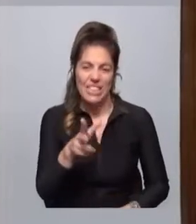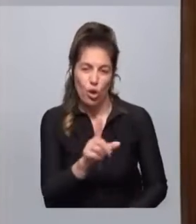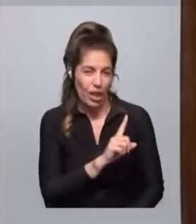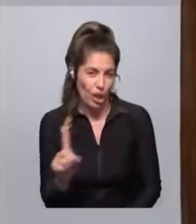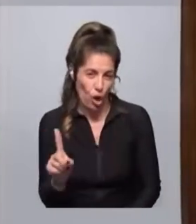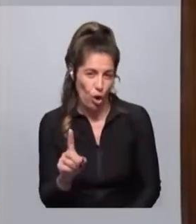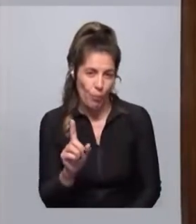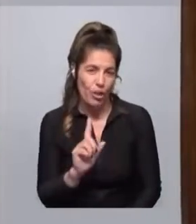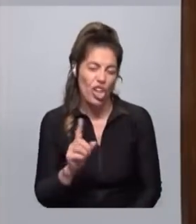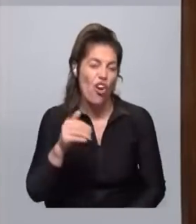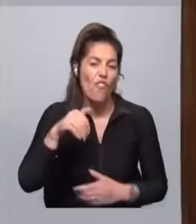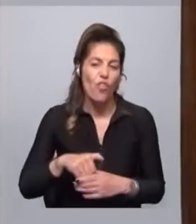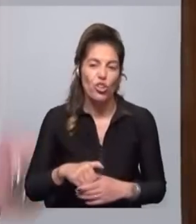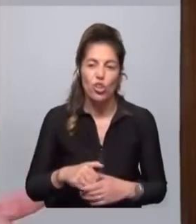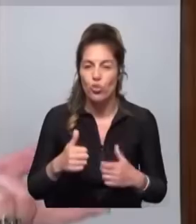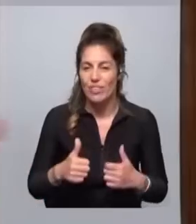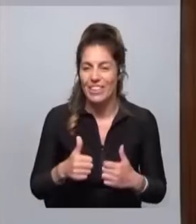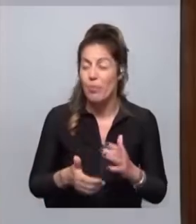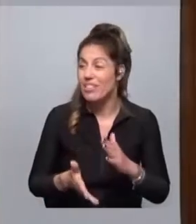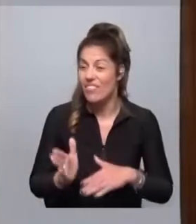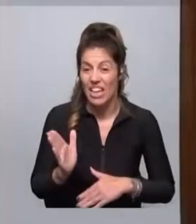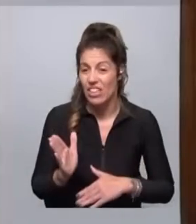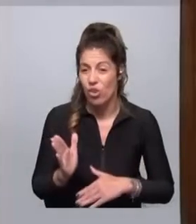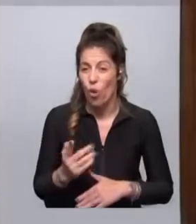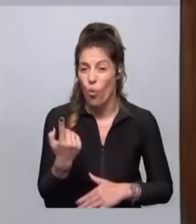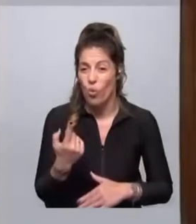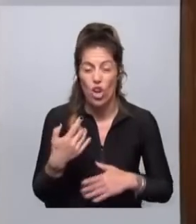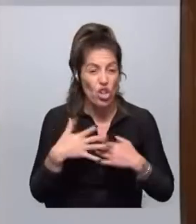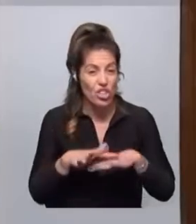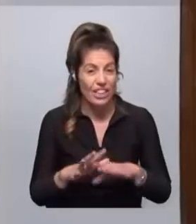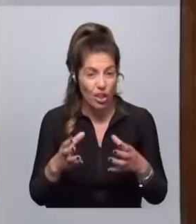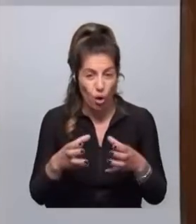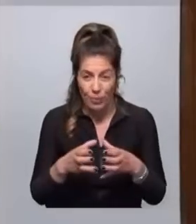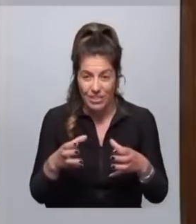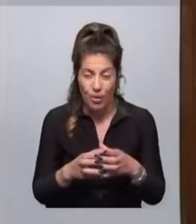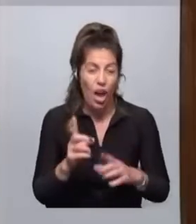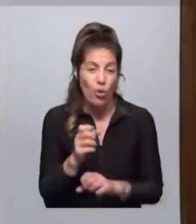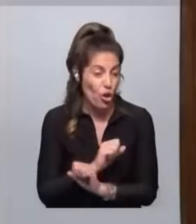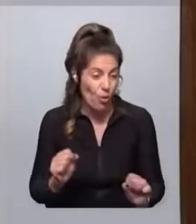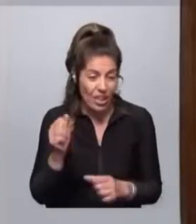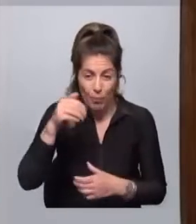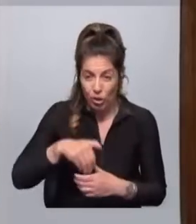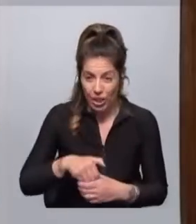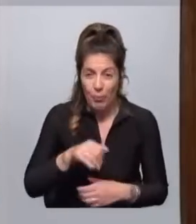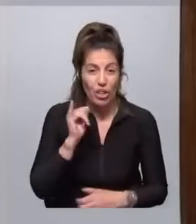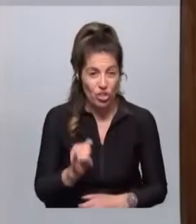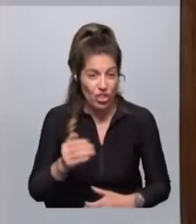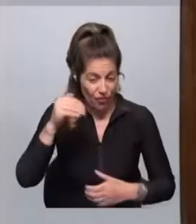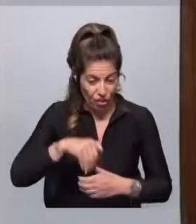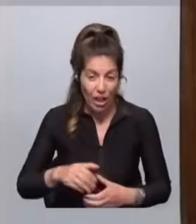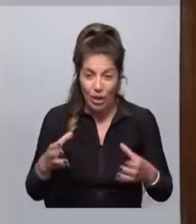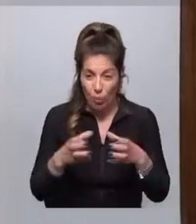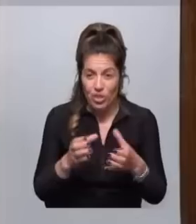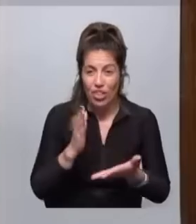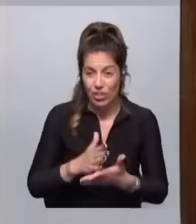porque no tenían los votos suficientes porque se había retirado uno de los integrantes de la comisión Porque algunos no podían votar porque esto sí lo votaba la comisión